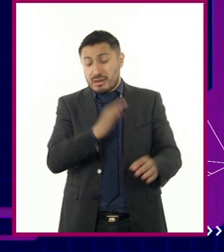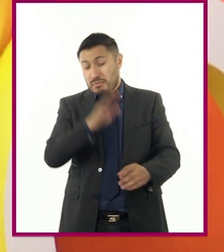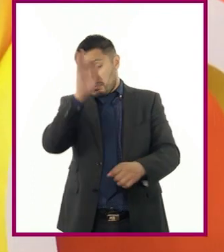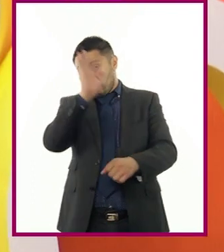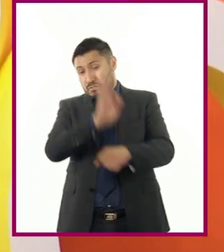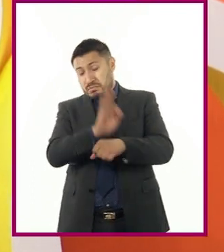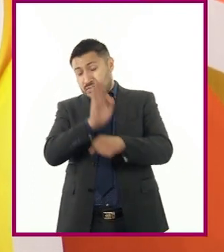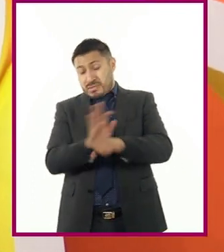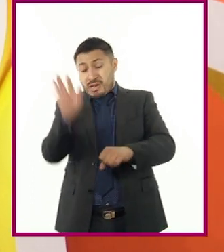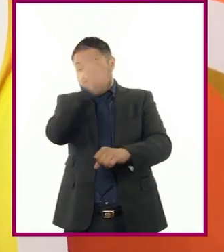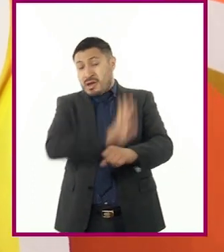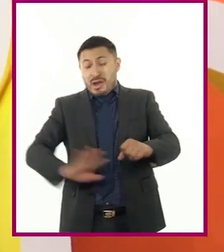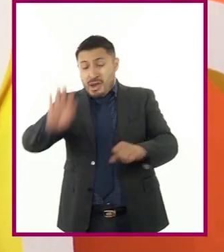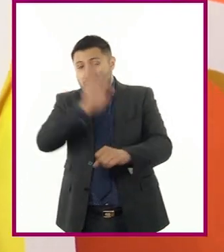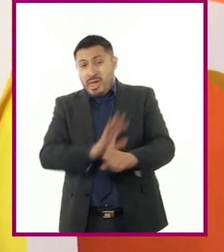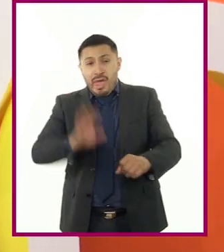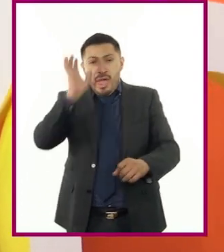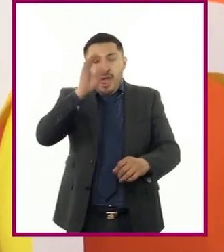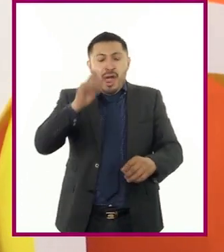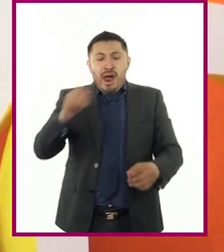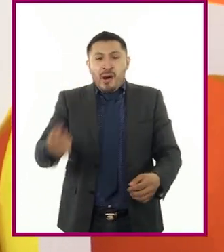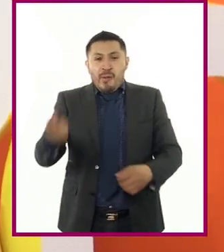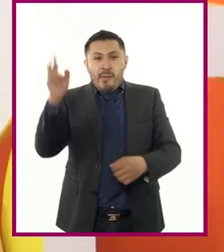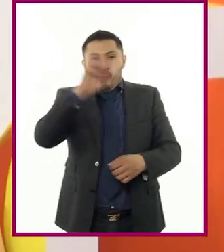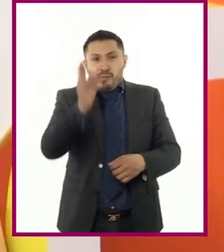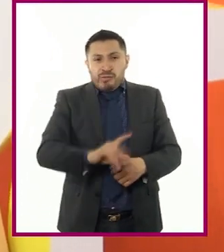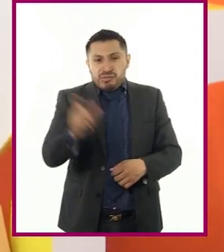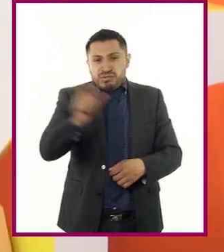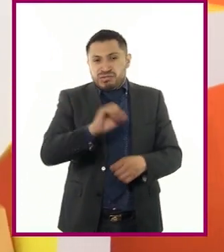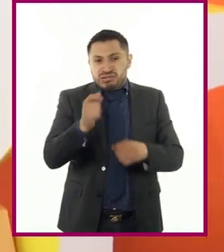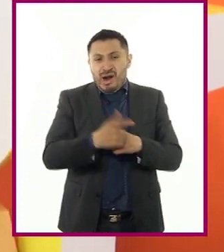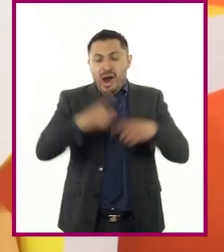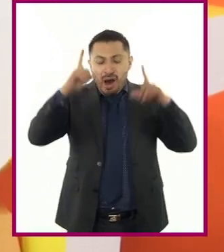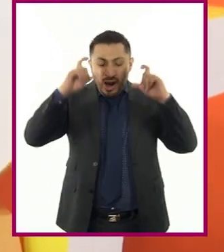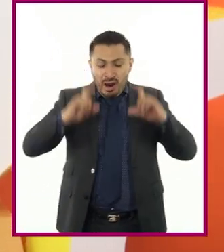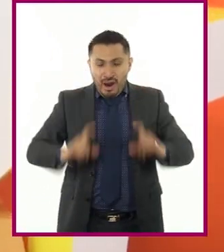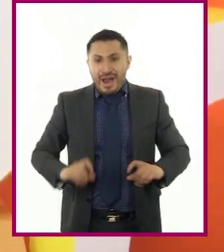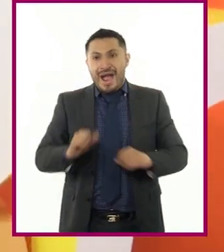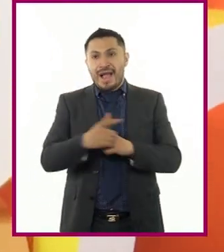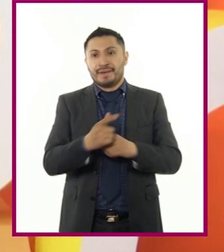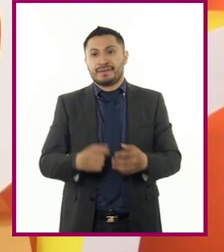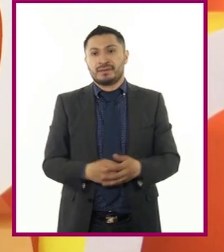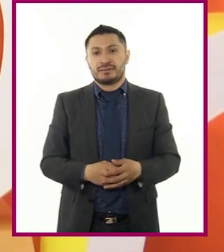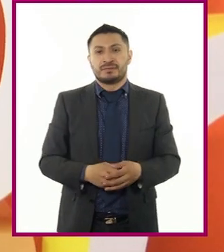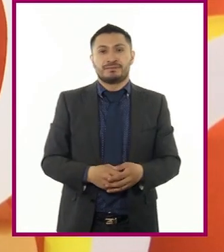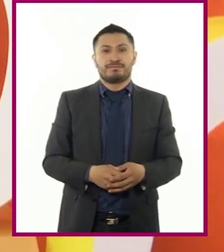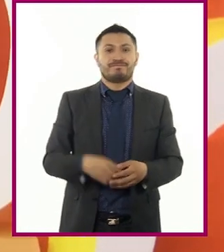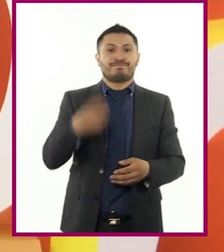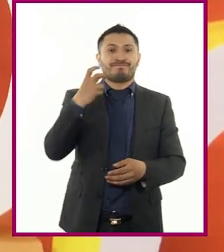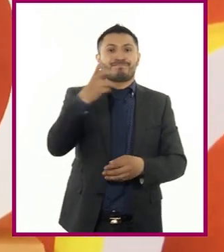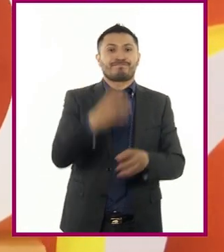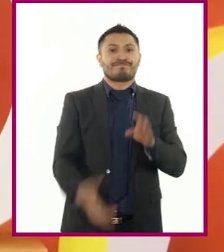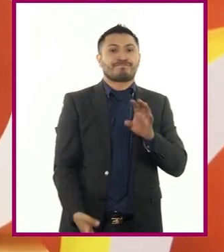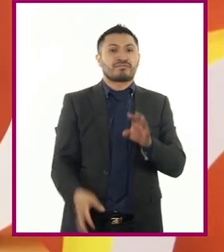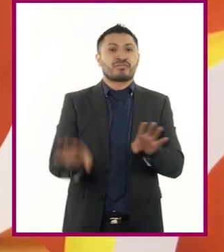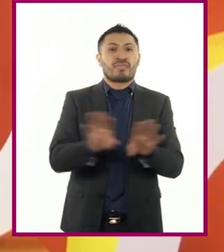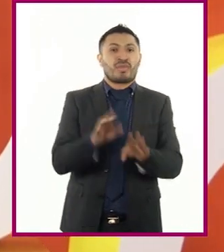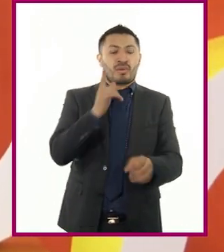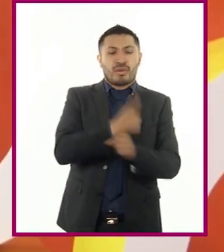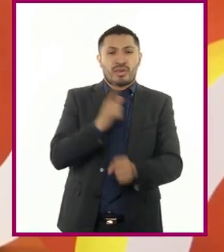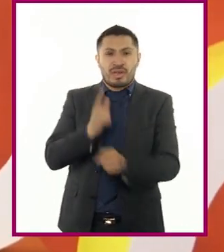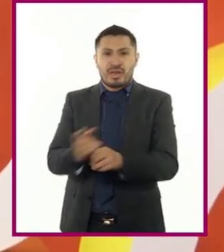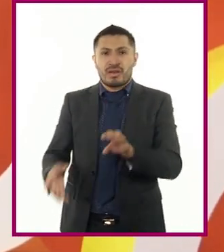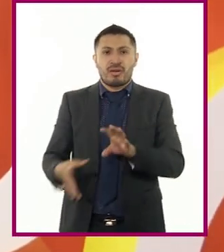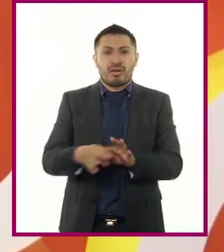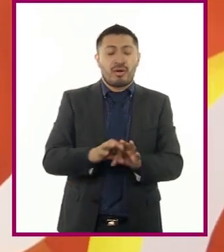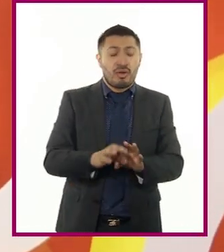ellos. Como pueden notar, la manera en la que distinguimos los colores es una combinación de factores físicos